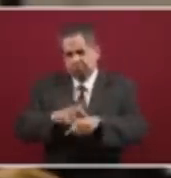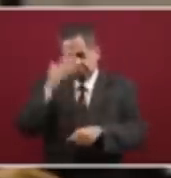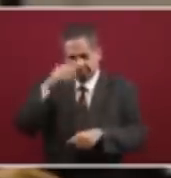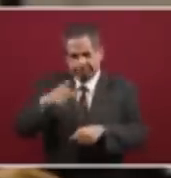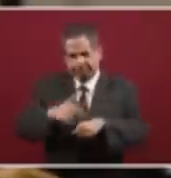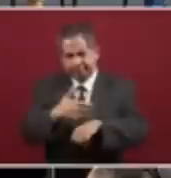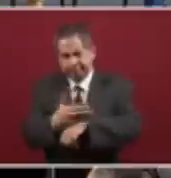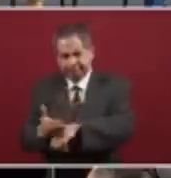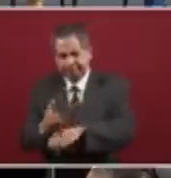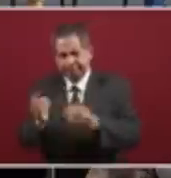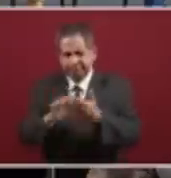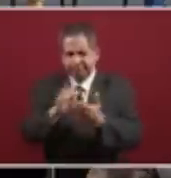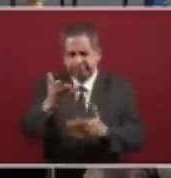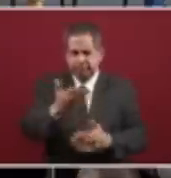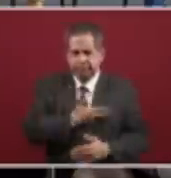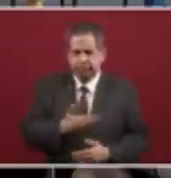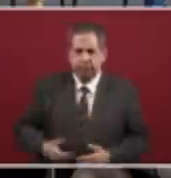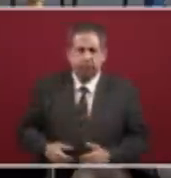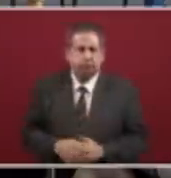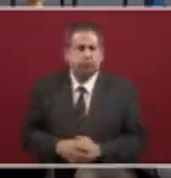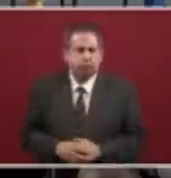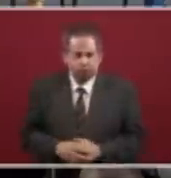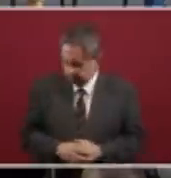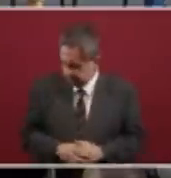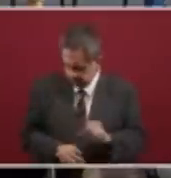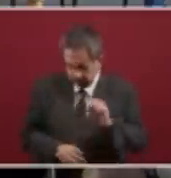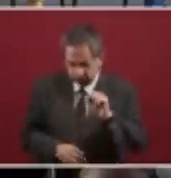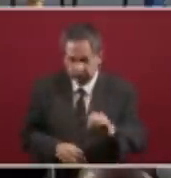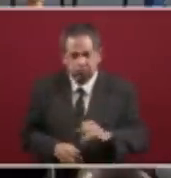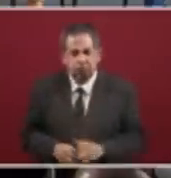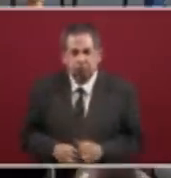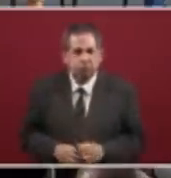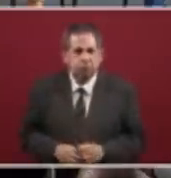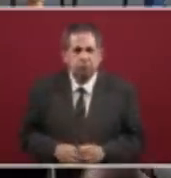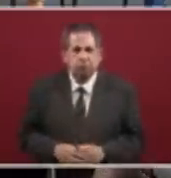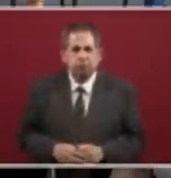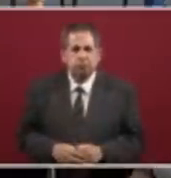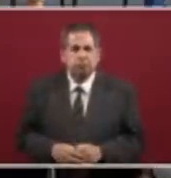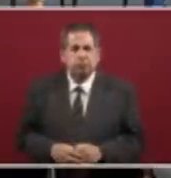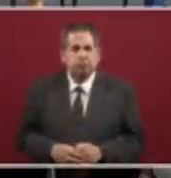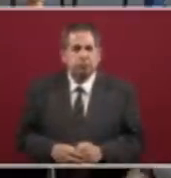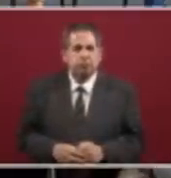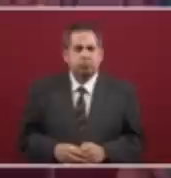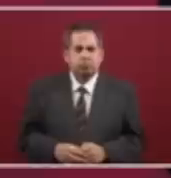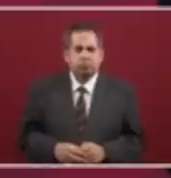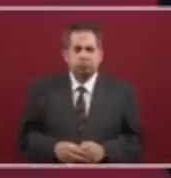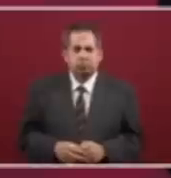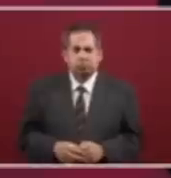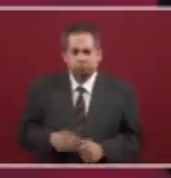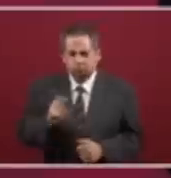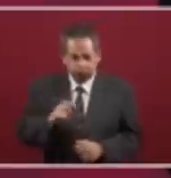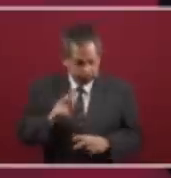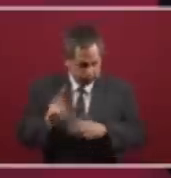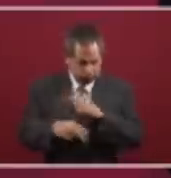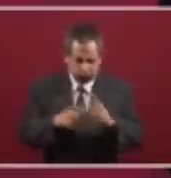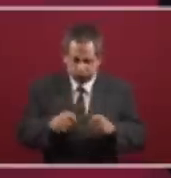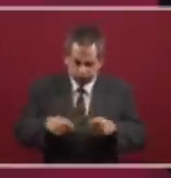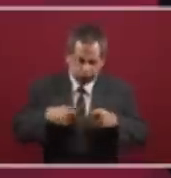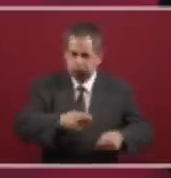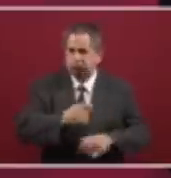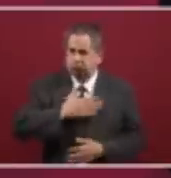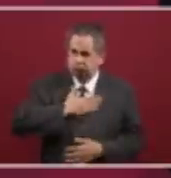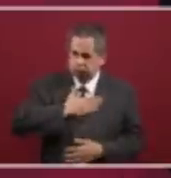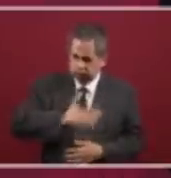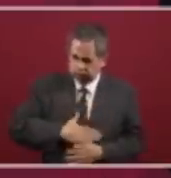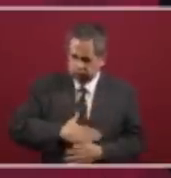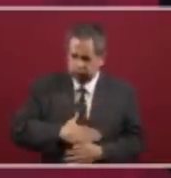se está prolongando gracias para este decir que va a haber este y procuración de justicia